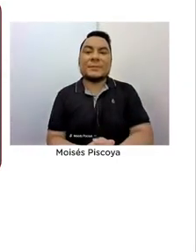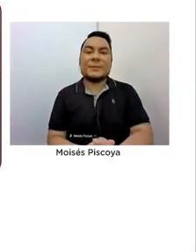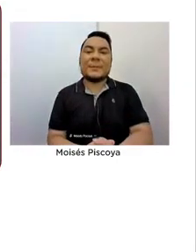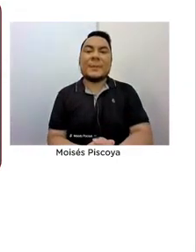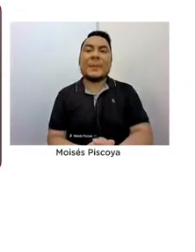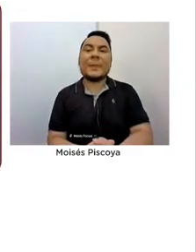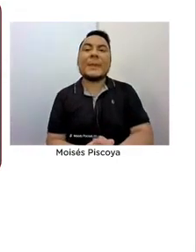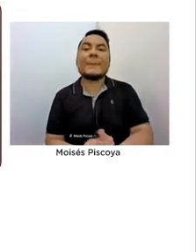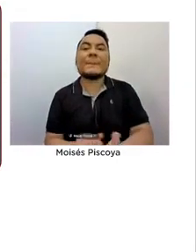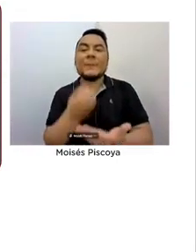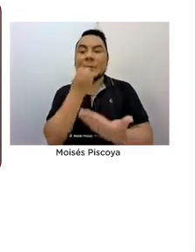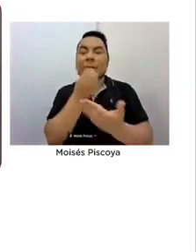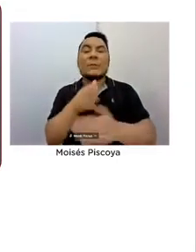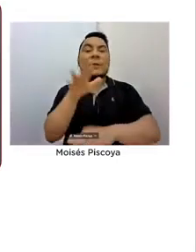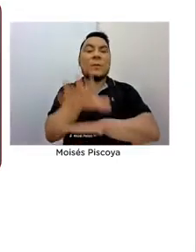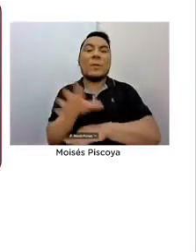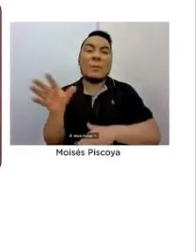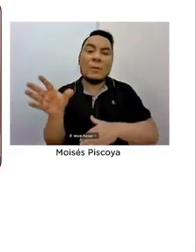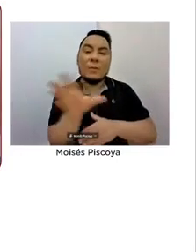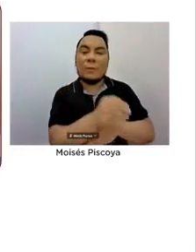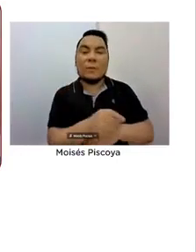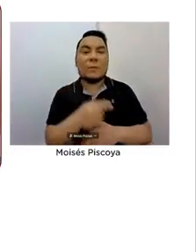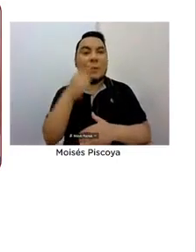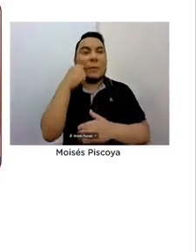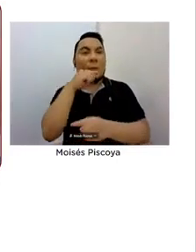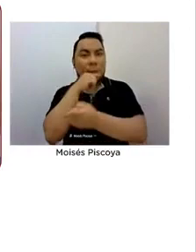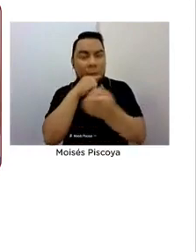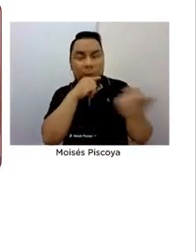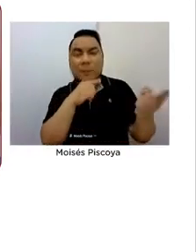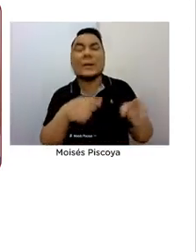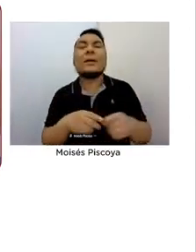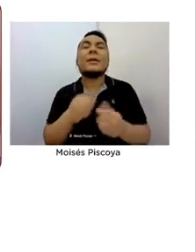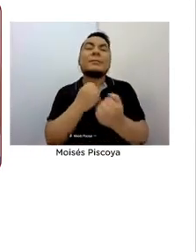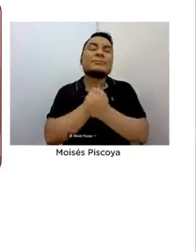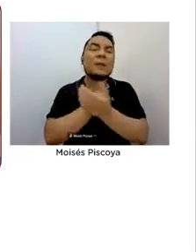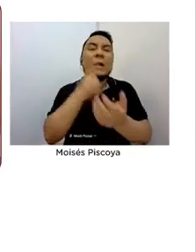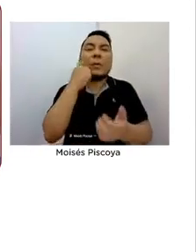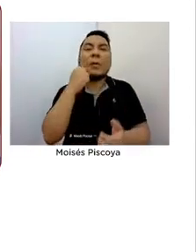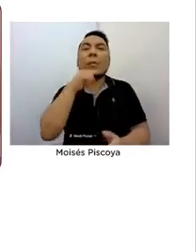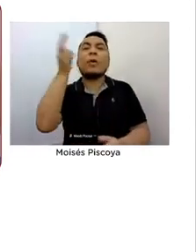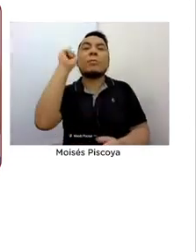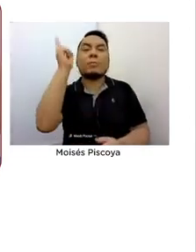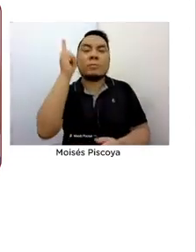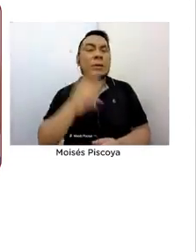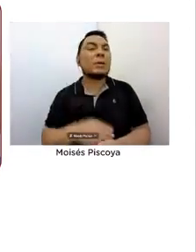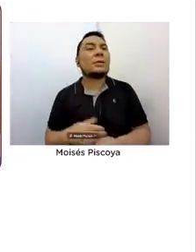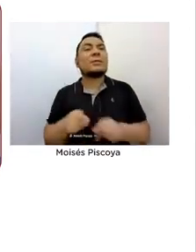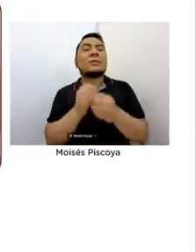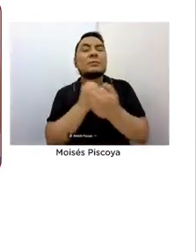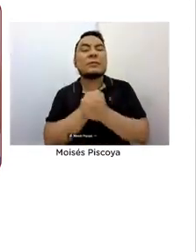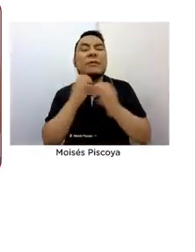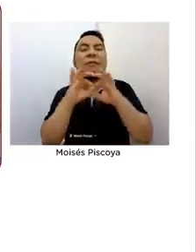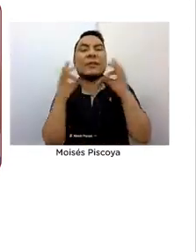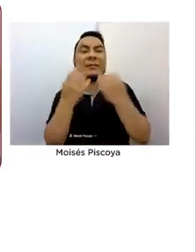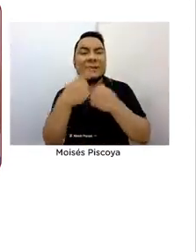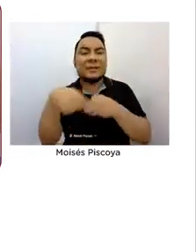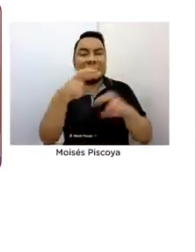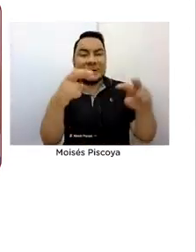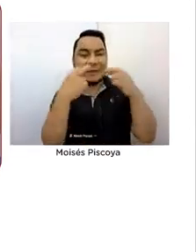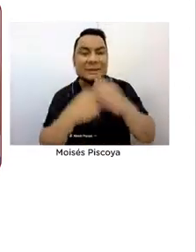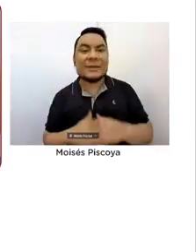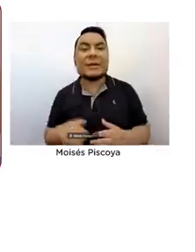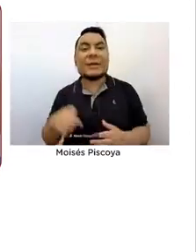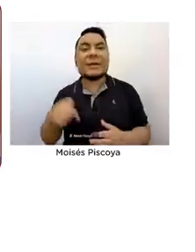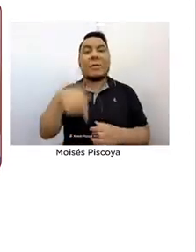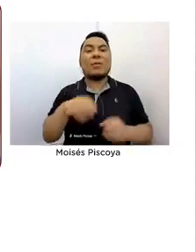Muy buenas tardes con todos y con todas, queridos maestros y maestras, queridas familias que nos están escuchando. Este día